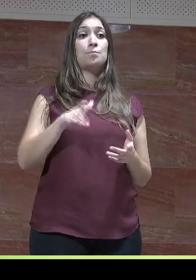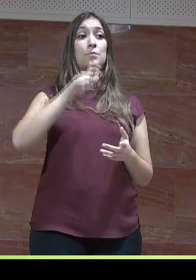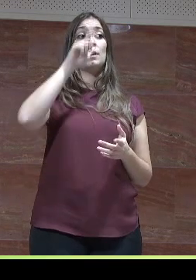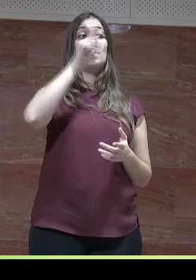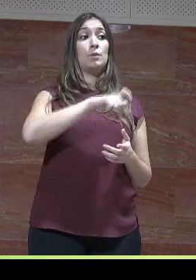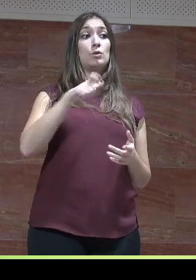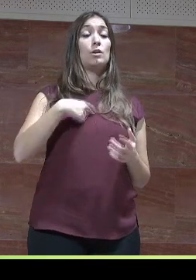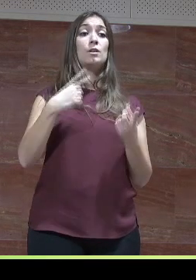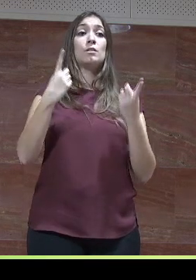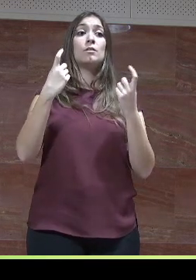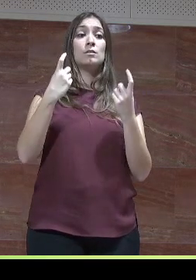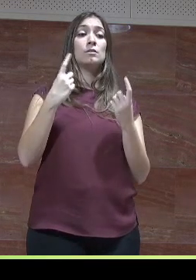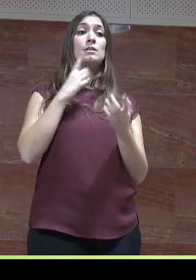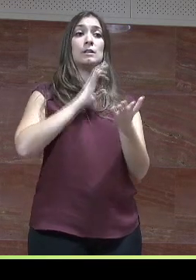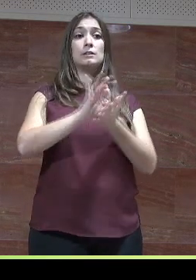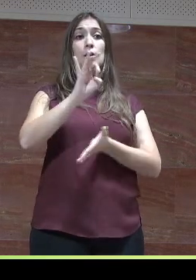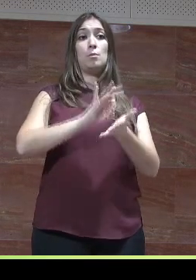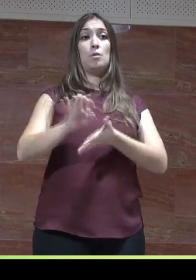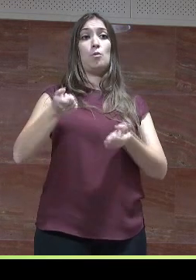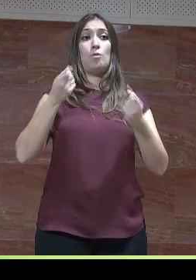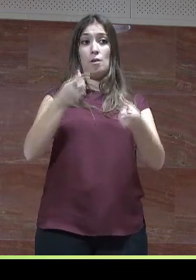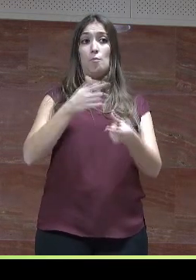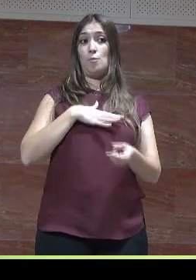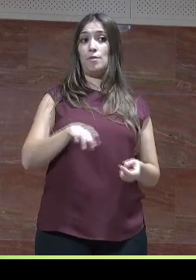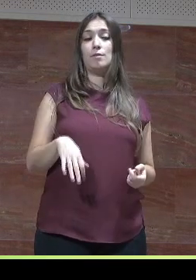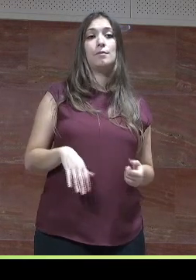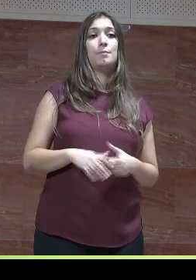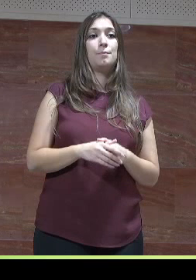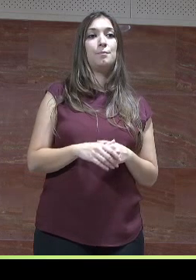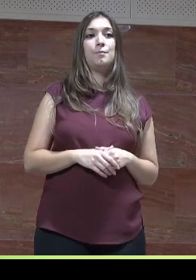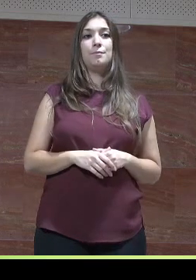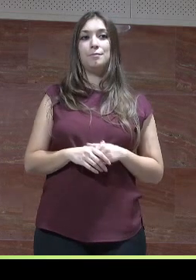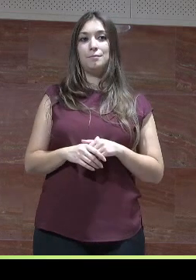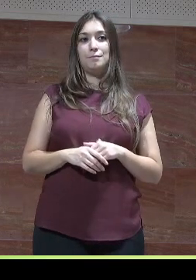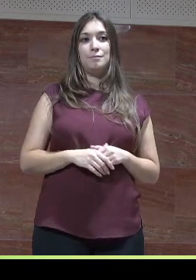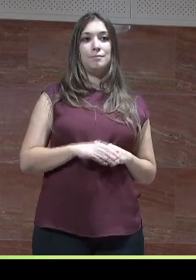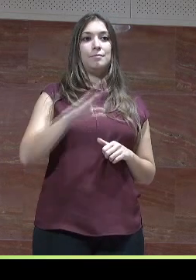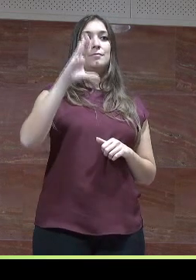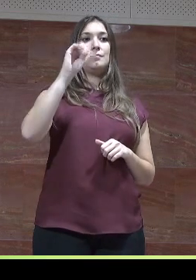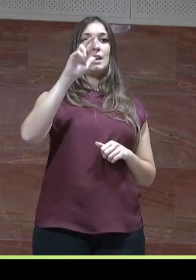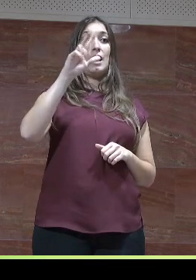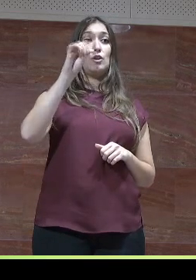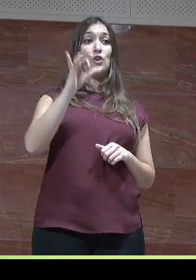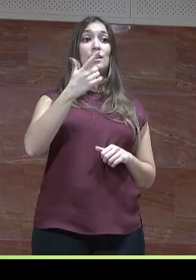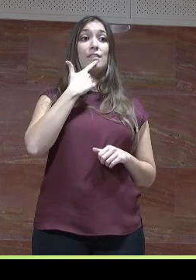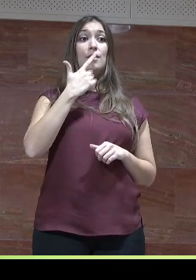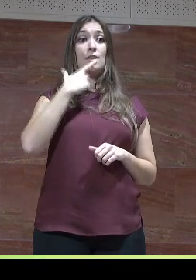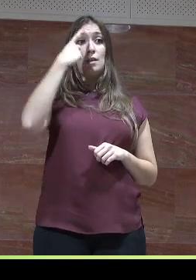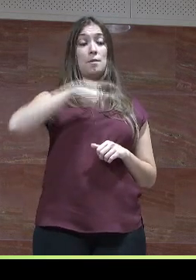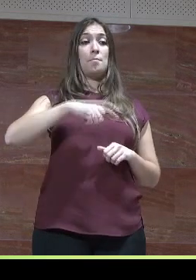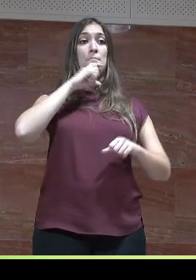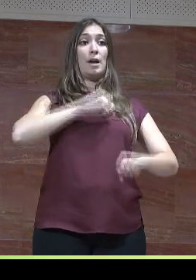personas que precisan una serie de servicios y a las que se le pueden dar. Lo que decía Carlos de que mayores se asocia